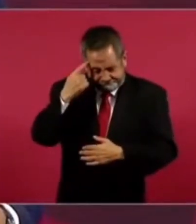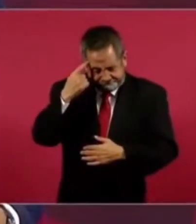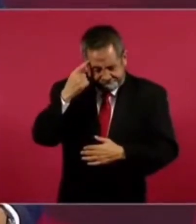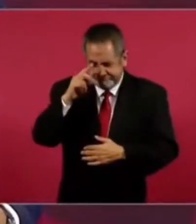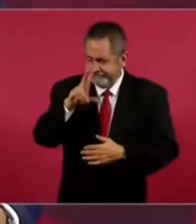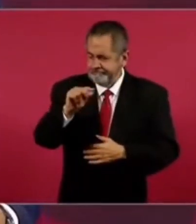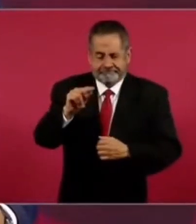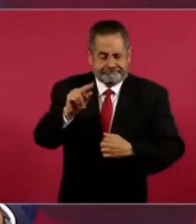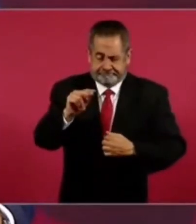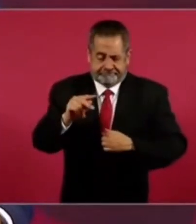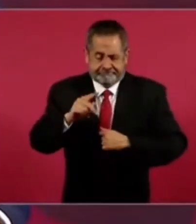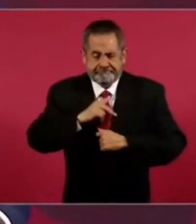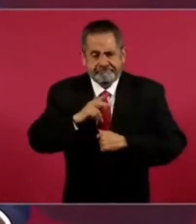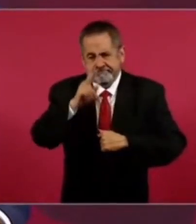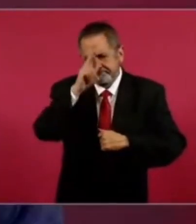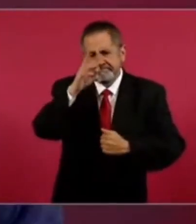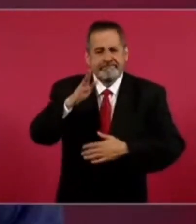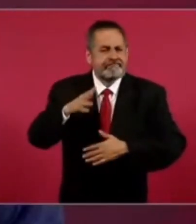No.